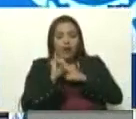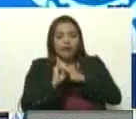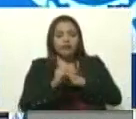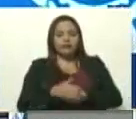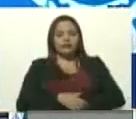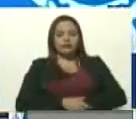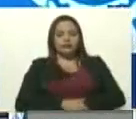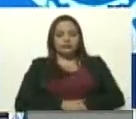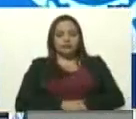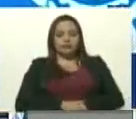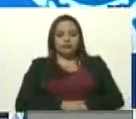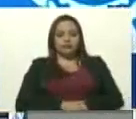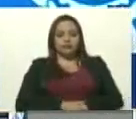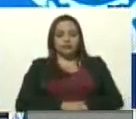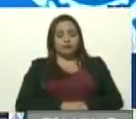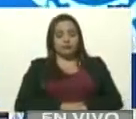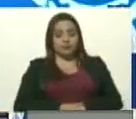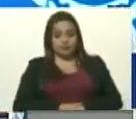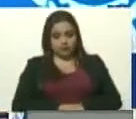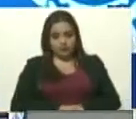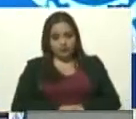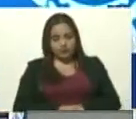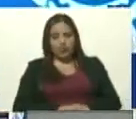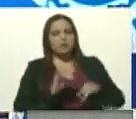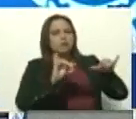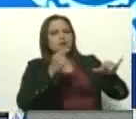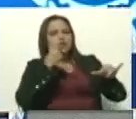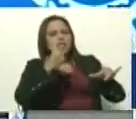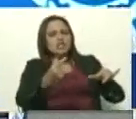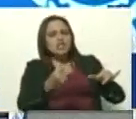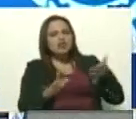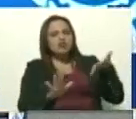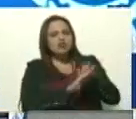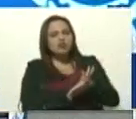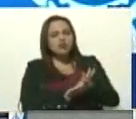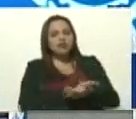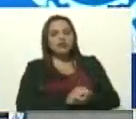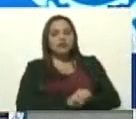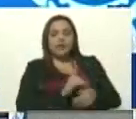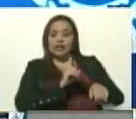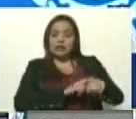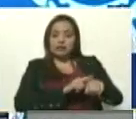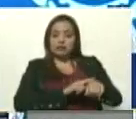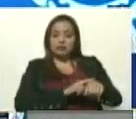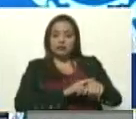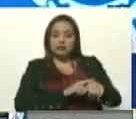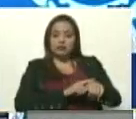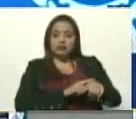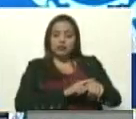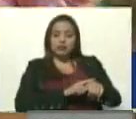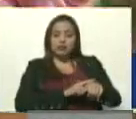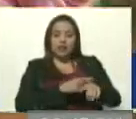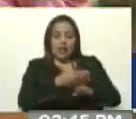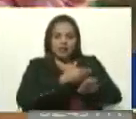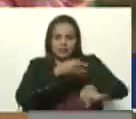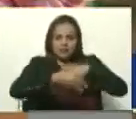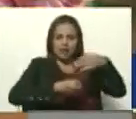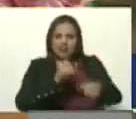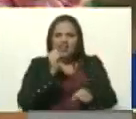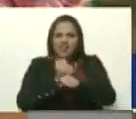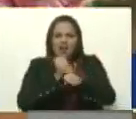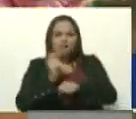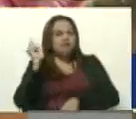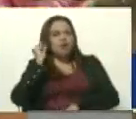comunes. Bueno, yo decía que en medio de ese panorama, los trabajadores y las trabajadoras de Venezuela, el